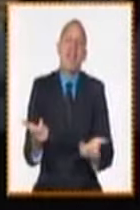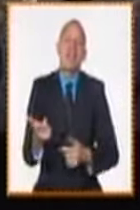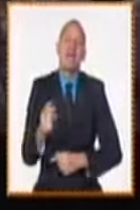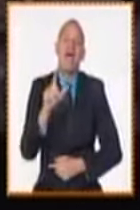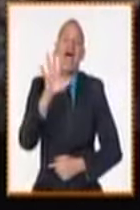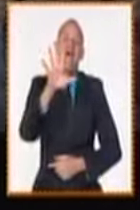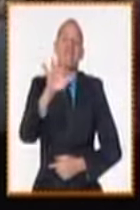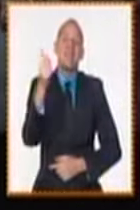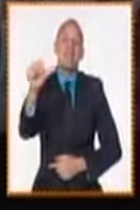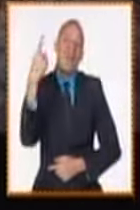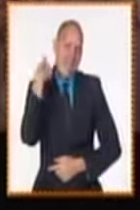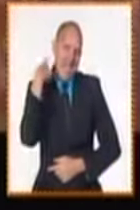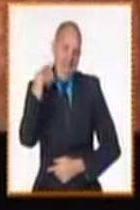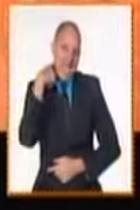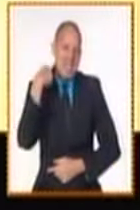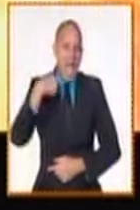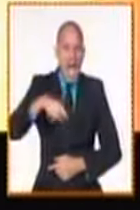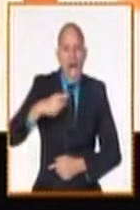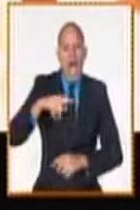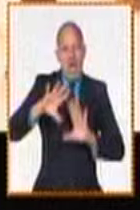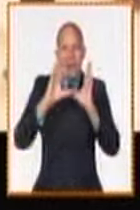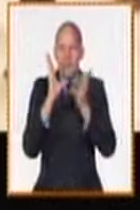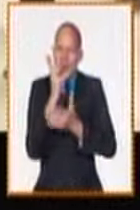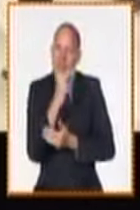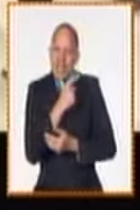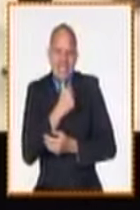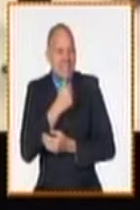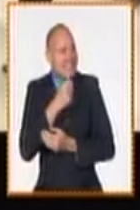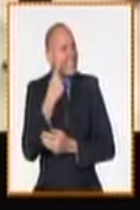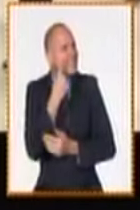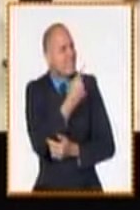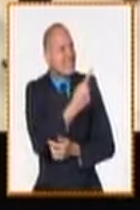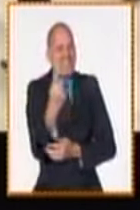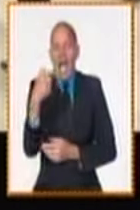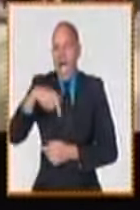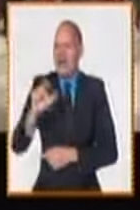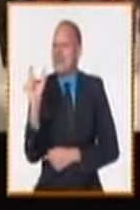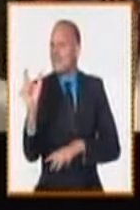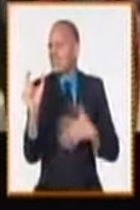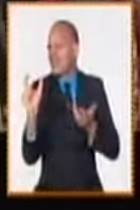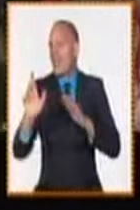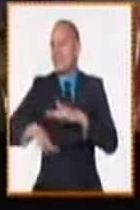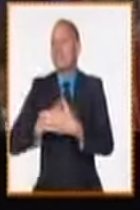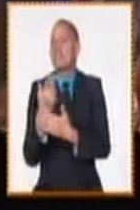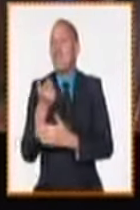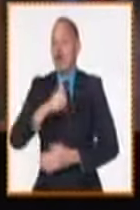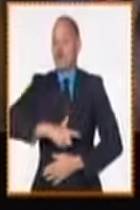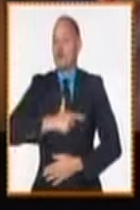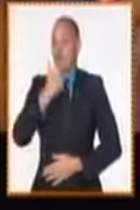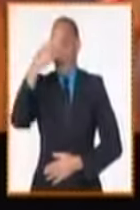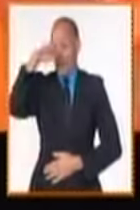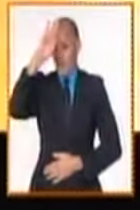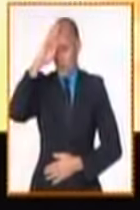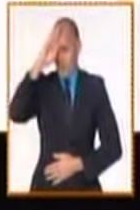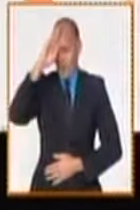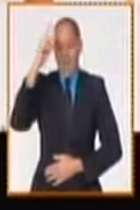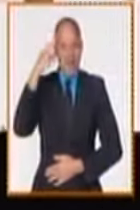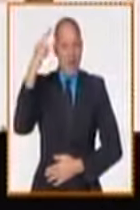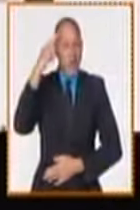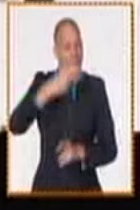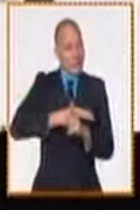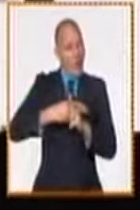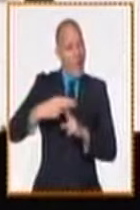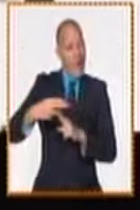vestida celebra el Día de la Cultura Cubana, que es también su día, su fiesta, su pasado y su